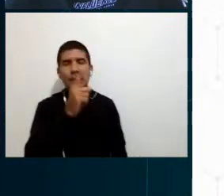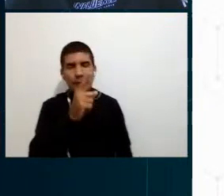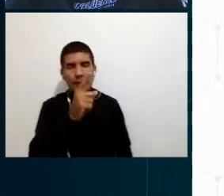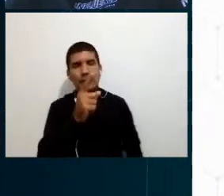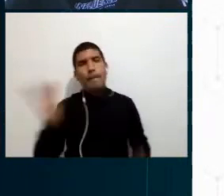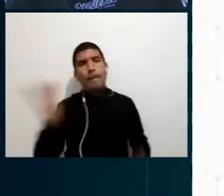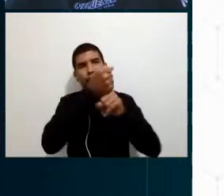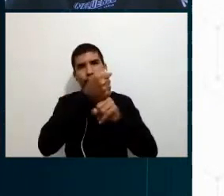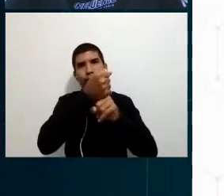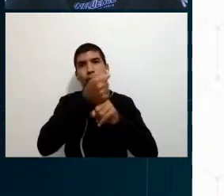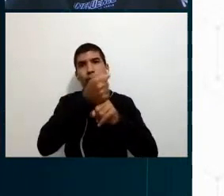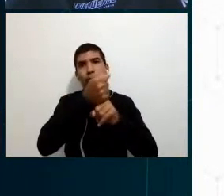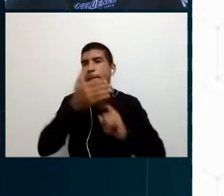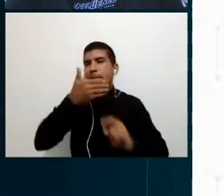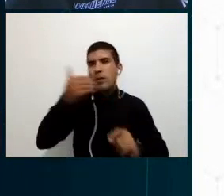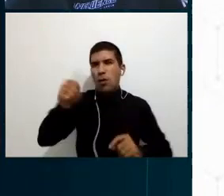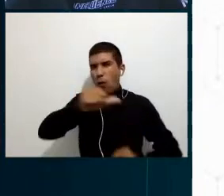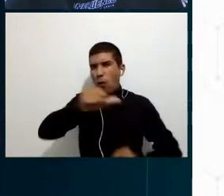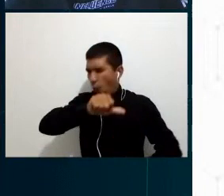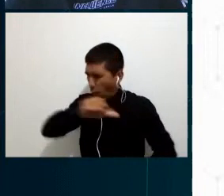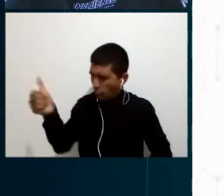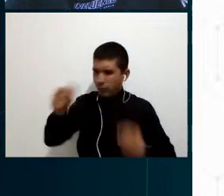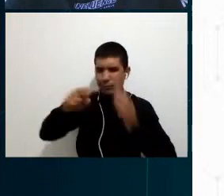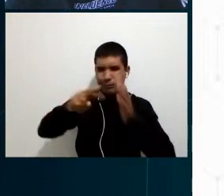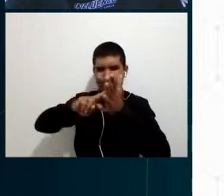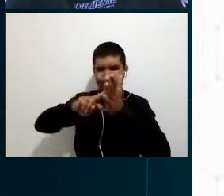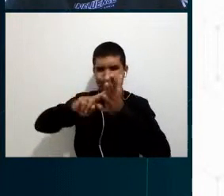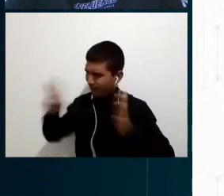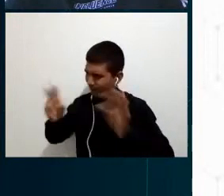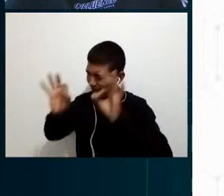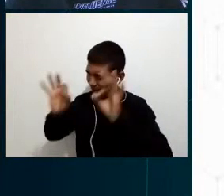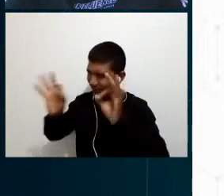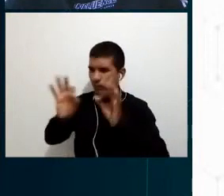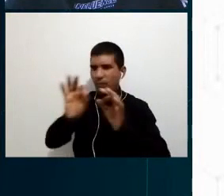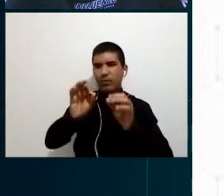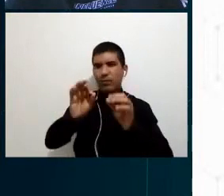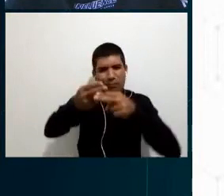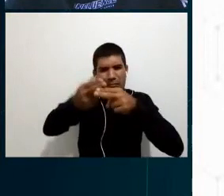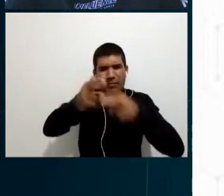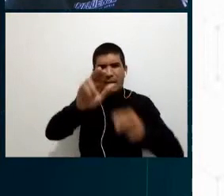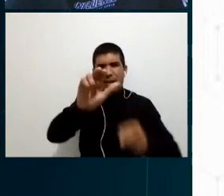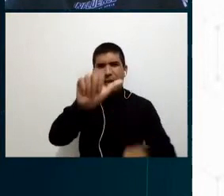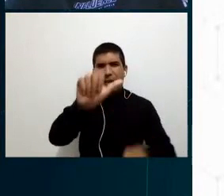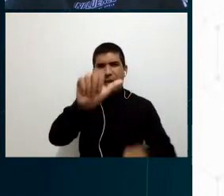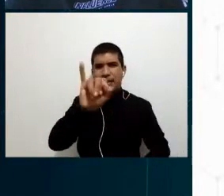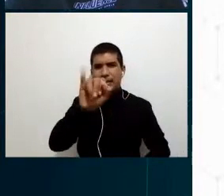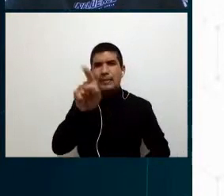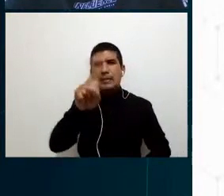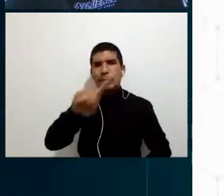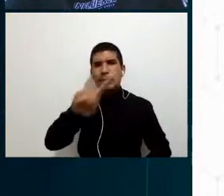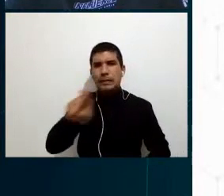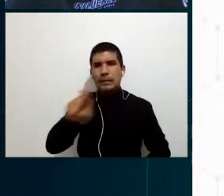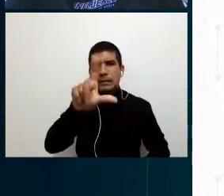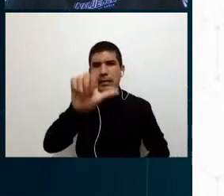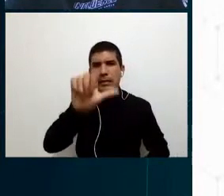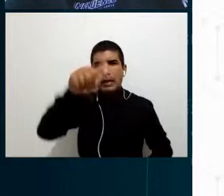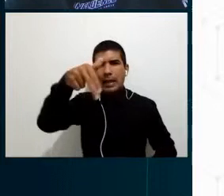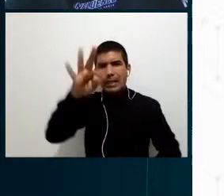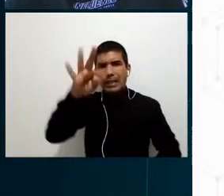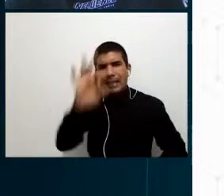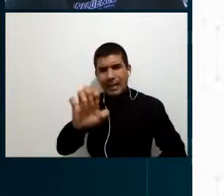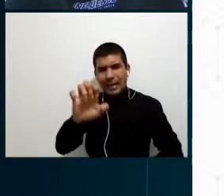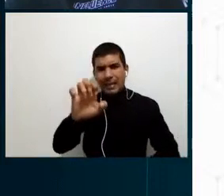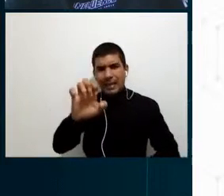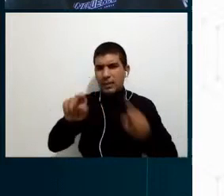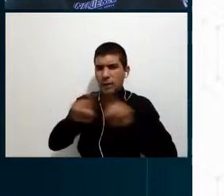y distribución lo utilizaríamos tanto para subestaciones encapsuladas, lo utilizaríamos para